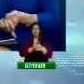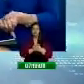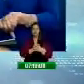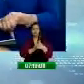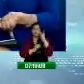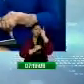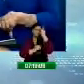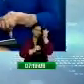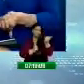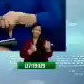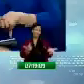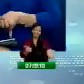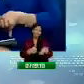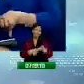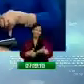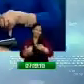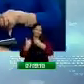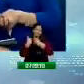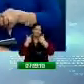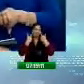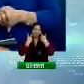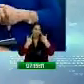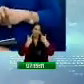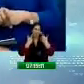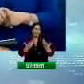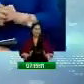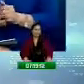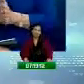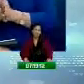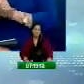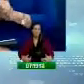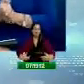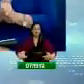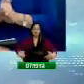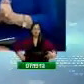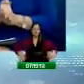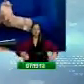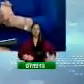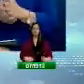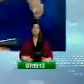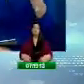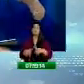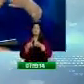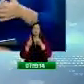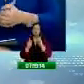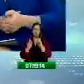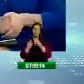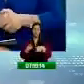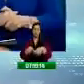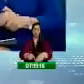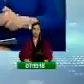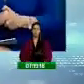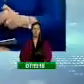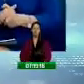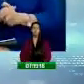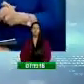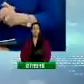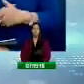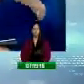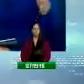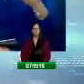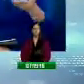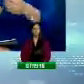los que estamos al frente de esta emergencia sanitaria. Ministra, otra inquietud, y esto a propósito de las